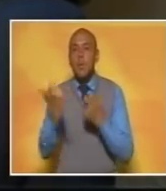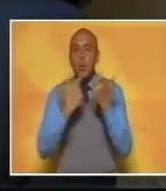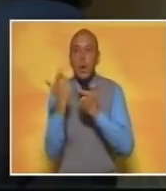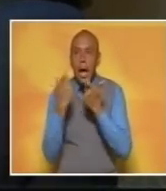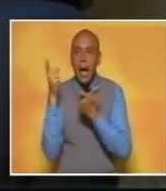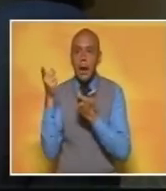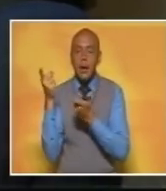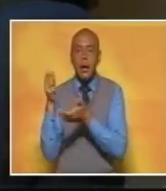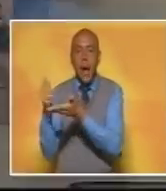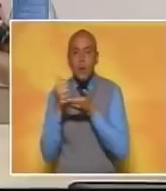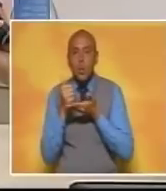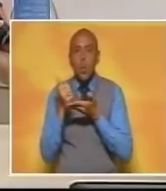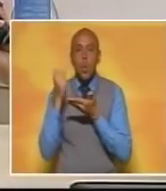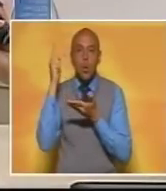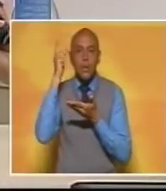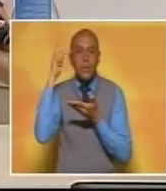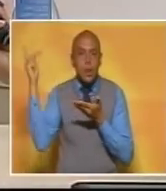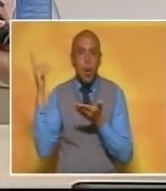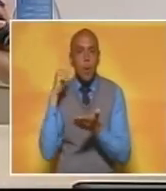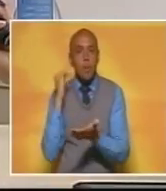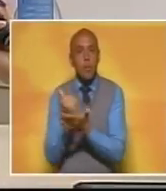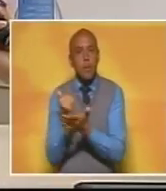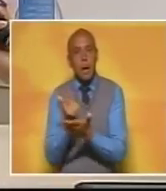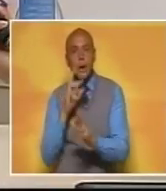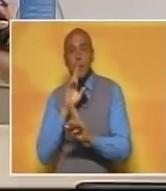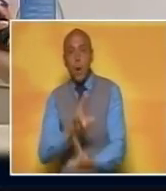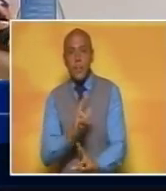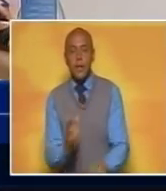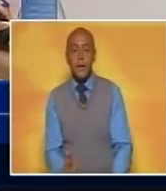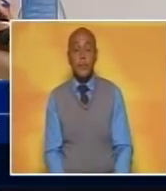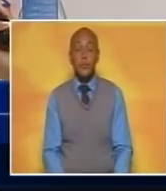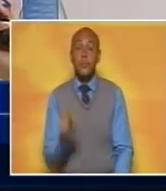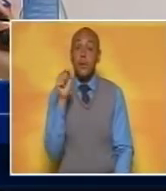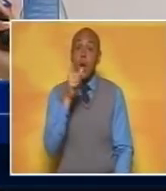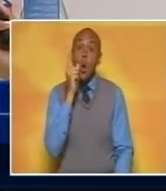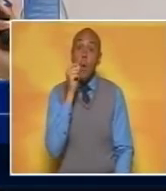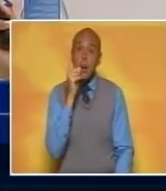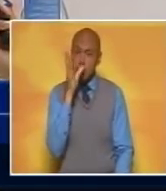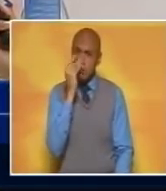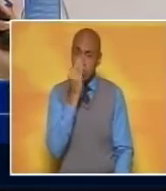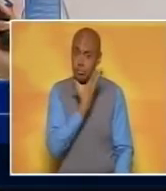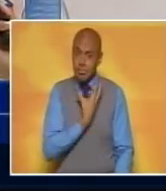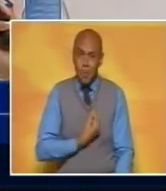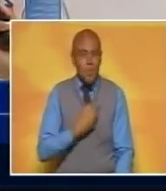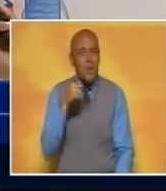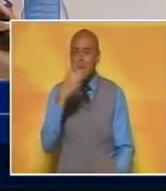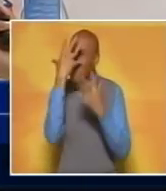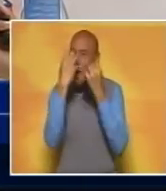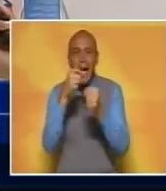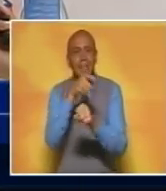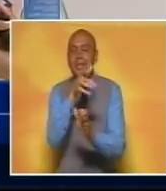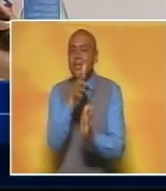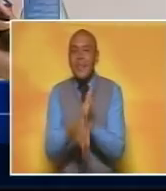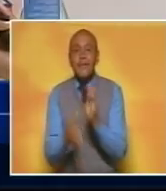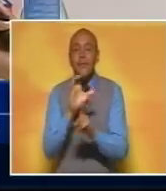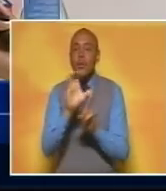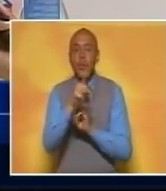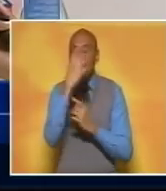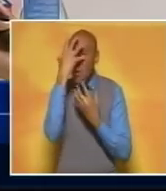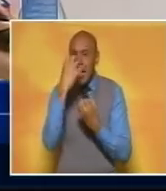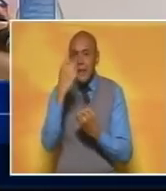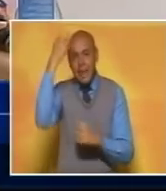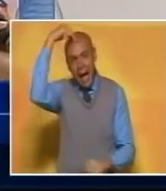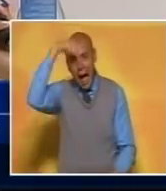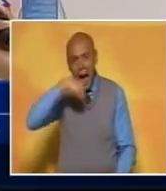salud mental. Que en estos momentos de depresión el paciente no va a entender eso, no va a tener la conciencia de enfermedad